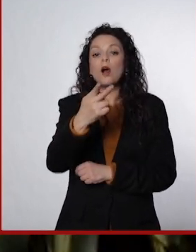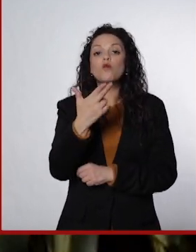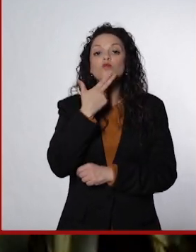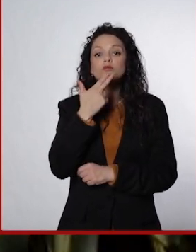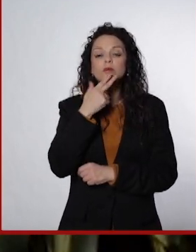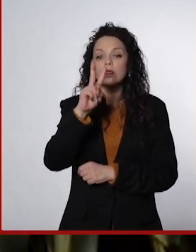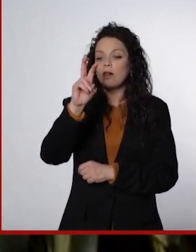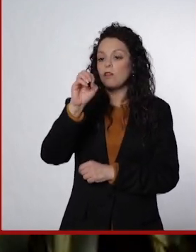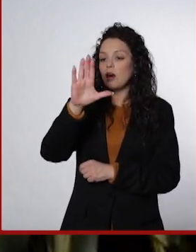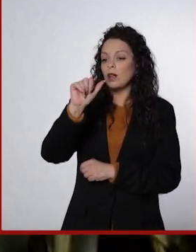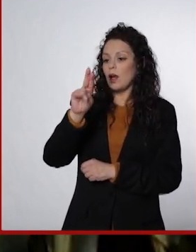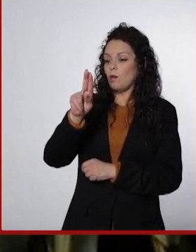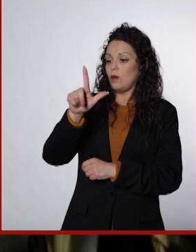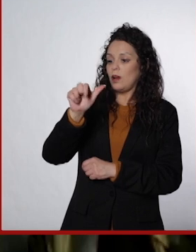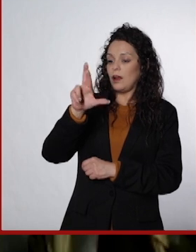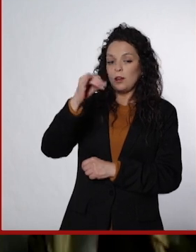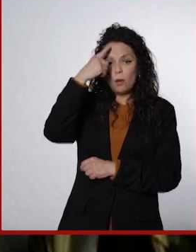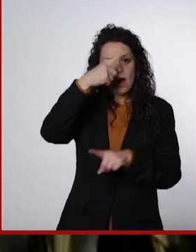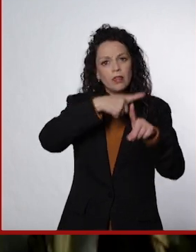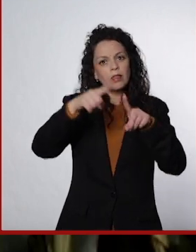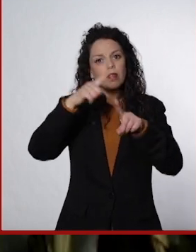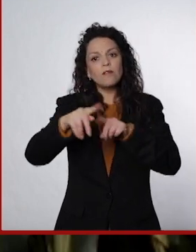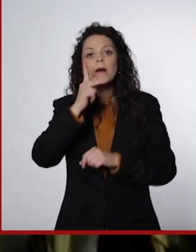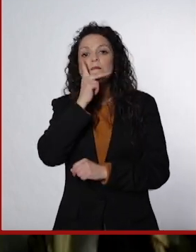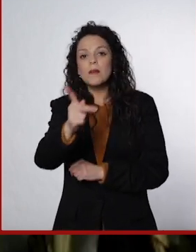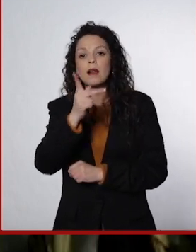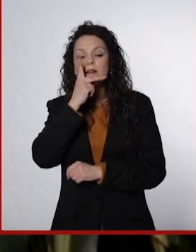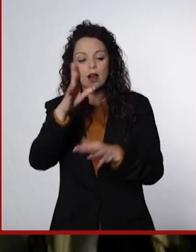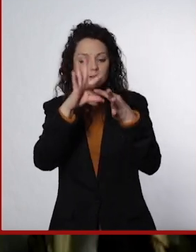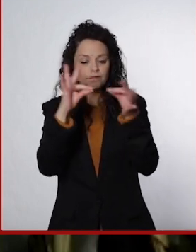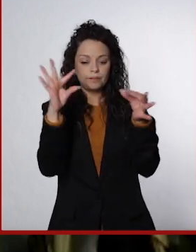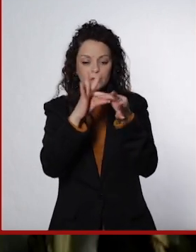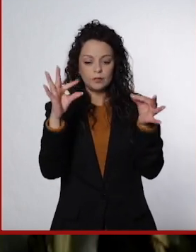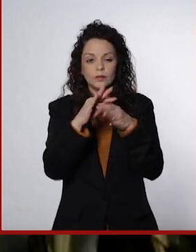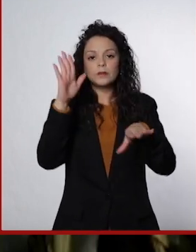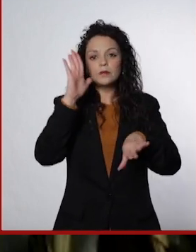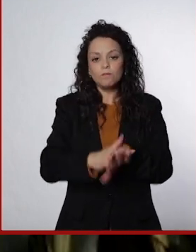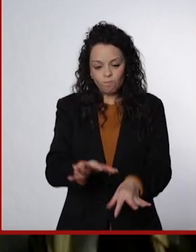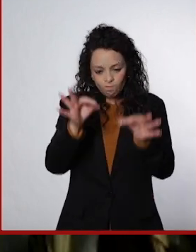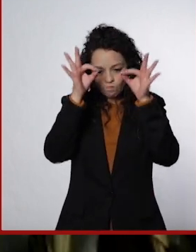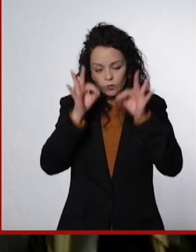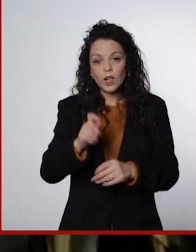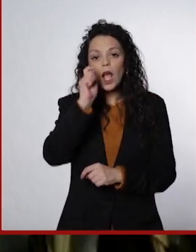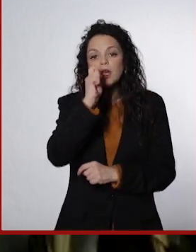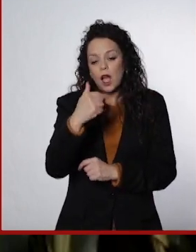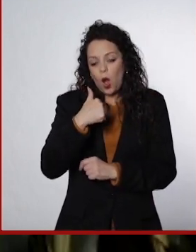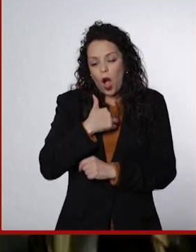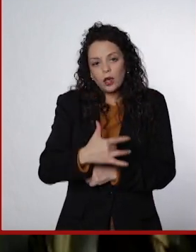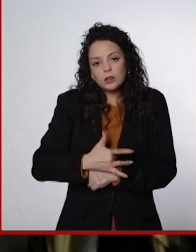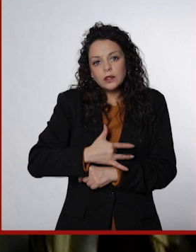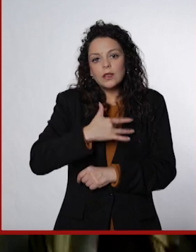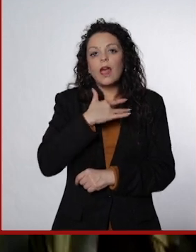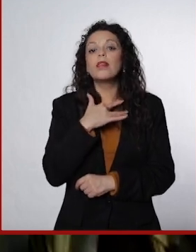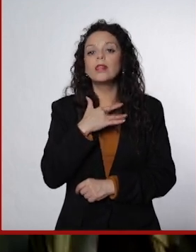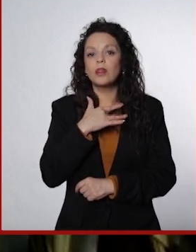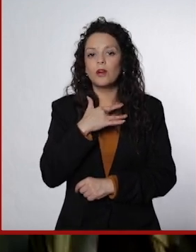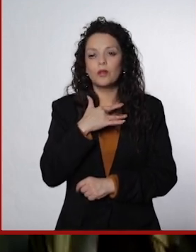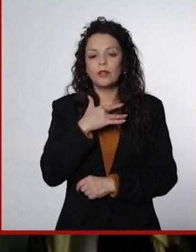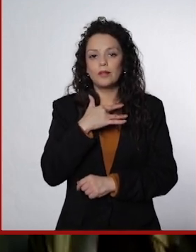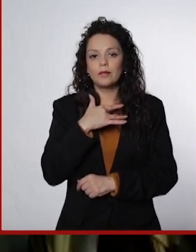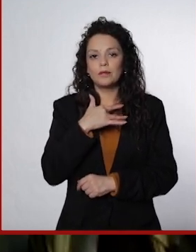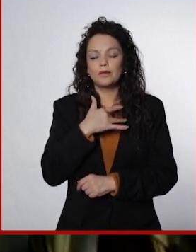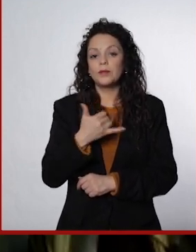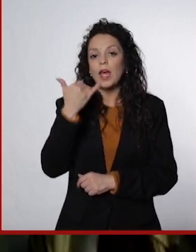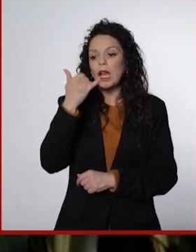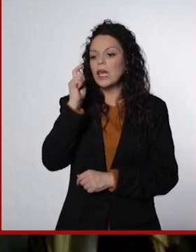tener diferentes palabras para describir específicamente qué es lo que sentimos. Y bueno, a partir de eso, como explorar un poco la propia